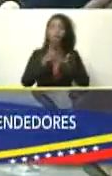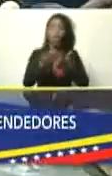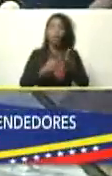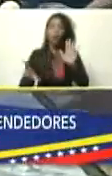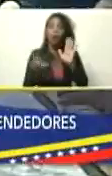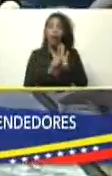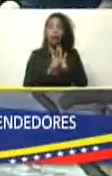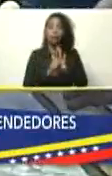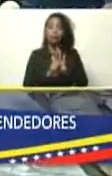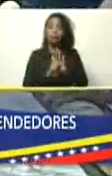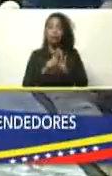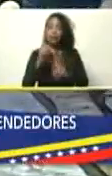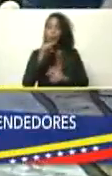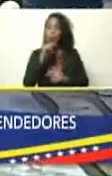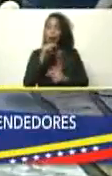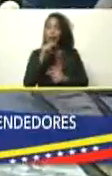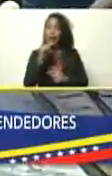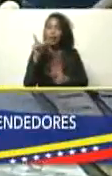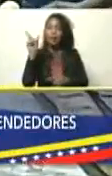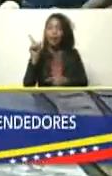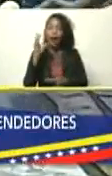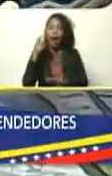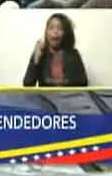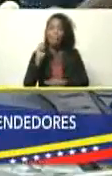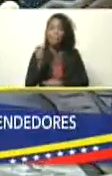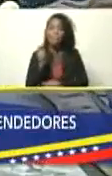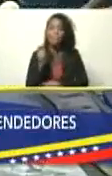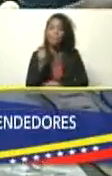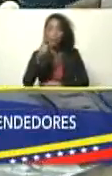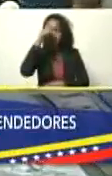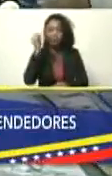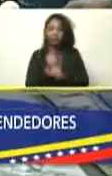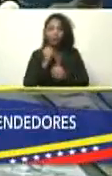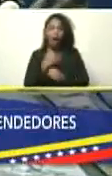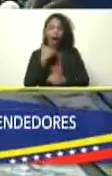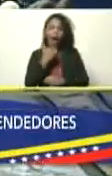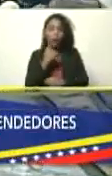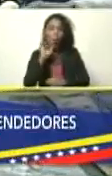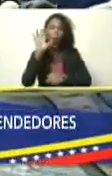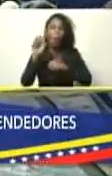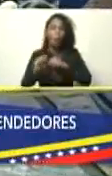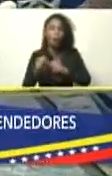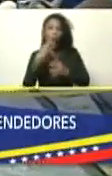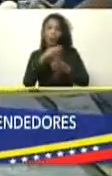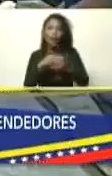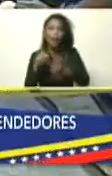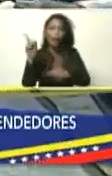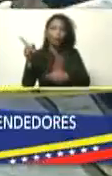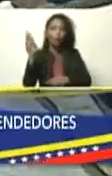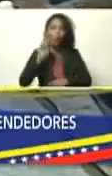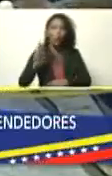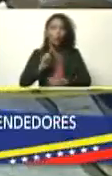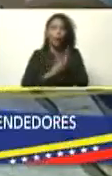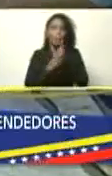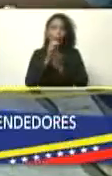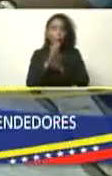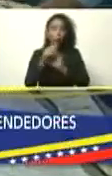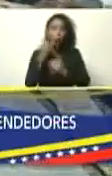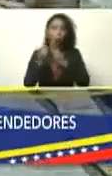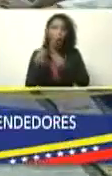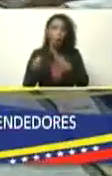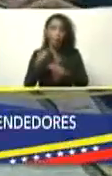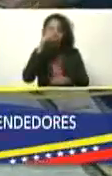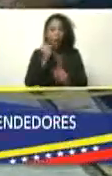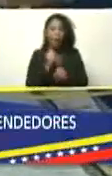tienen un pequeño capital de trabajo para materia prima o para ciertos equipos para ellos utilizar en su emprendimiento. Un